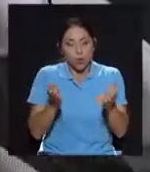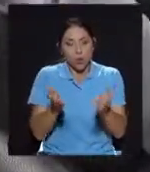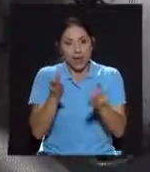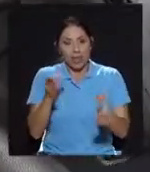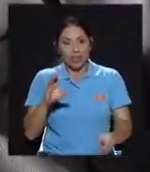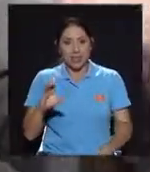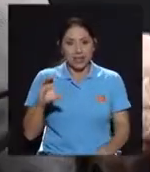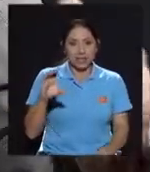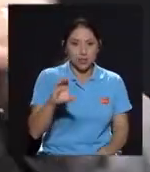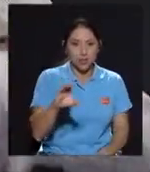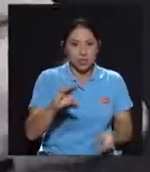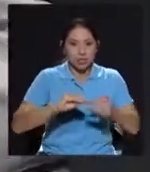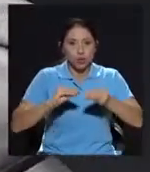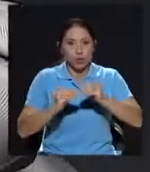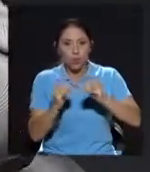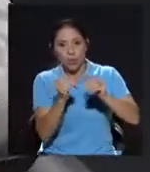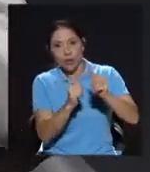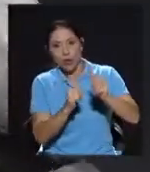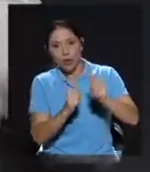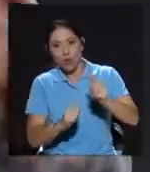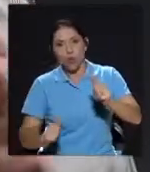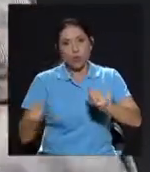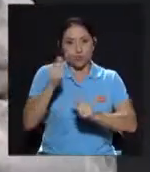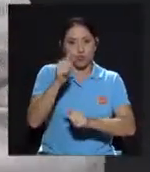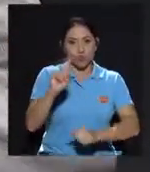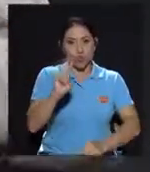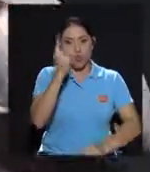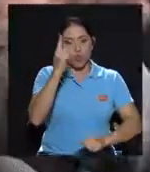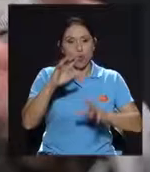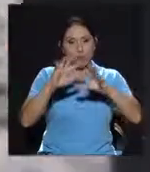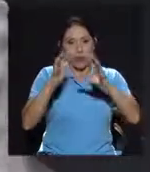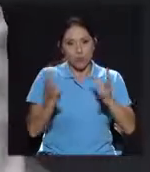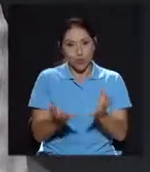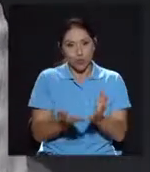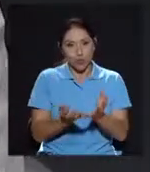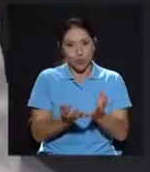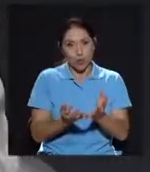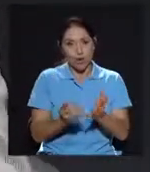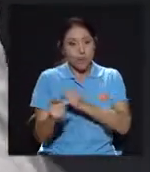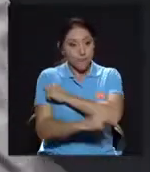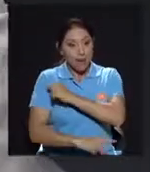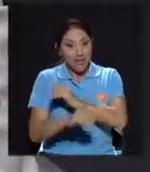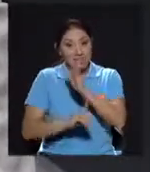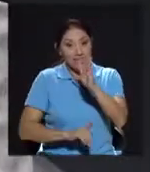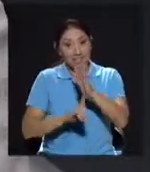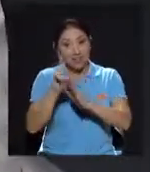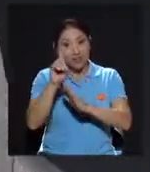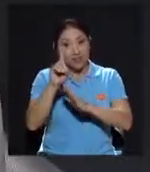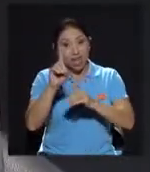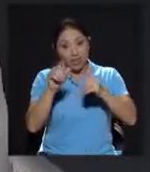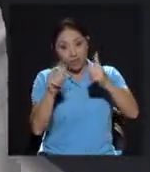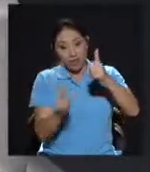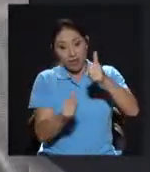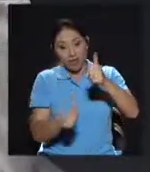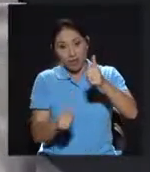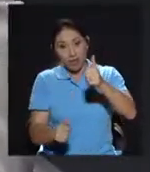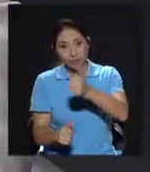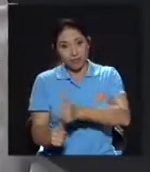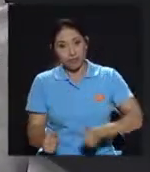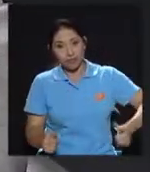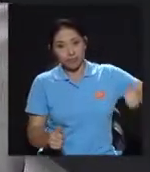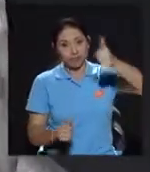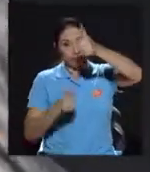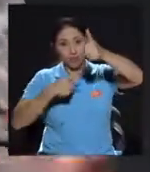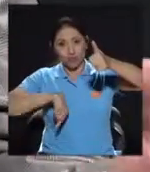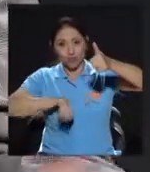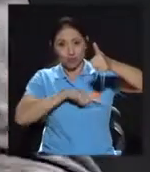número uno del mundo de nuevo por todas por sobre todas las de los países desarrollados y los países o sede entonces